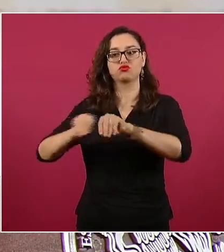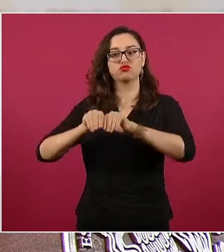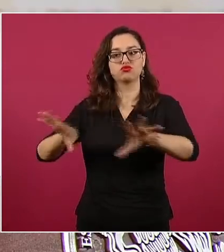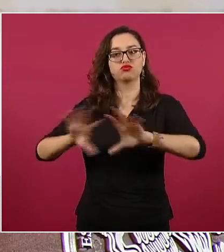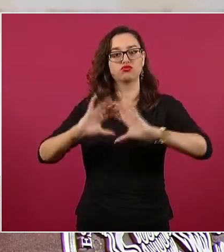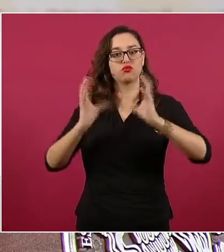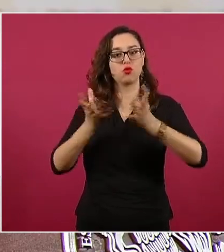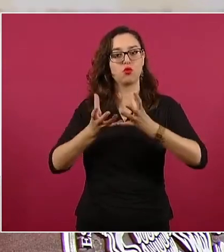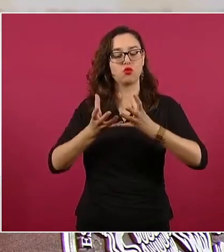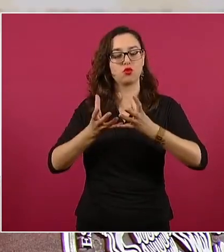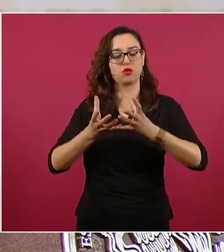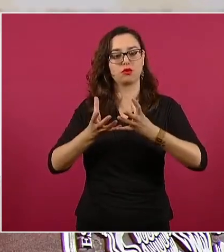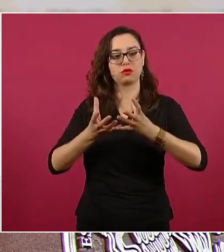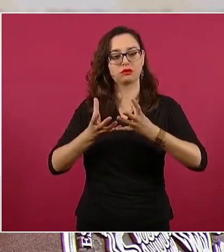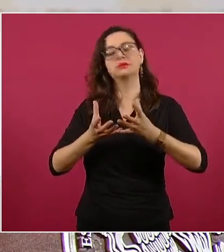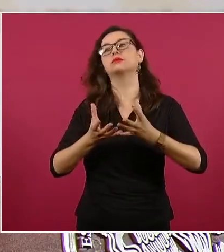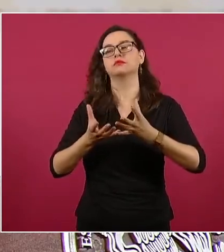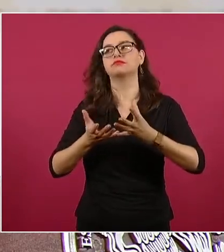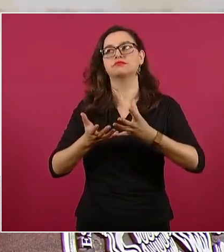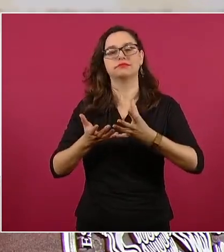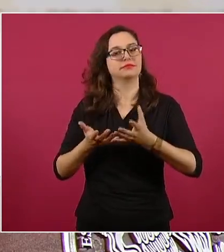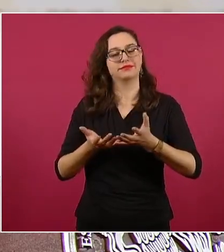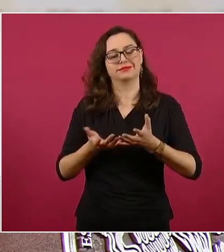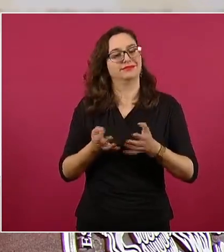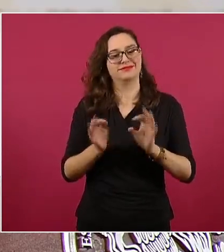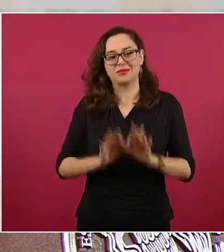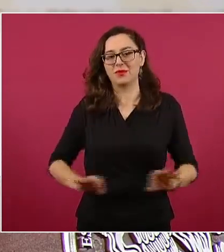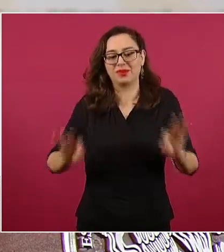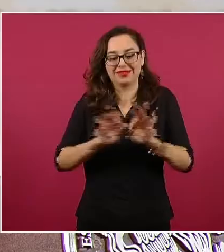Entonces, de ahí la necesidad de